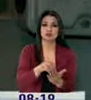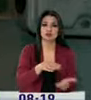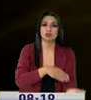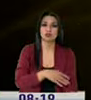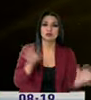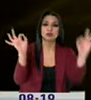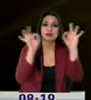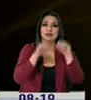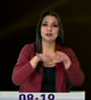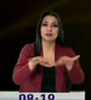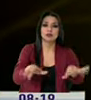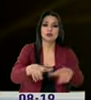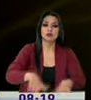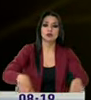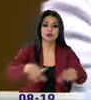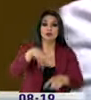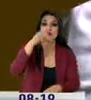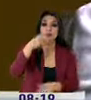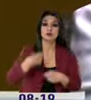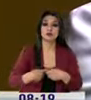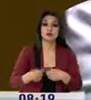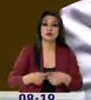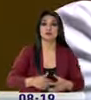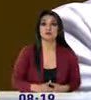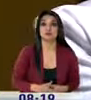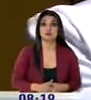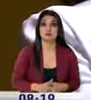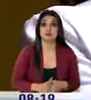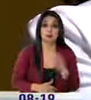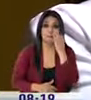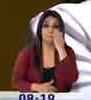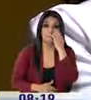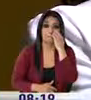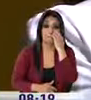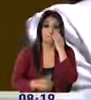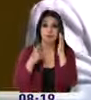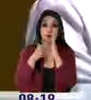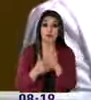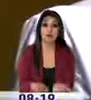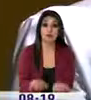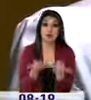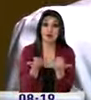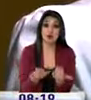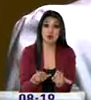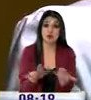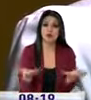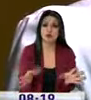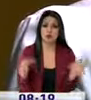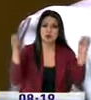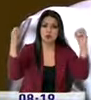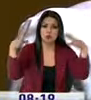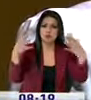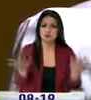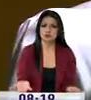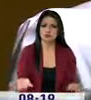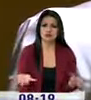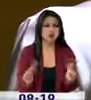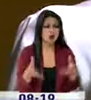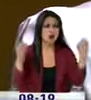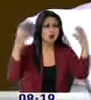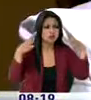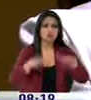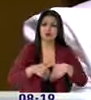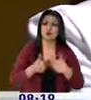de electrificación para la zona norte de Quito. No se puede concebir que en la actualidad no exista servicio de energía